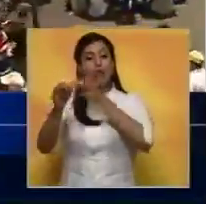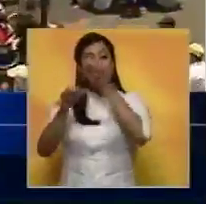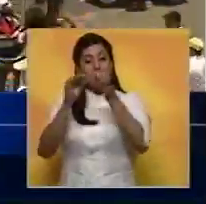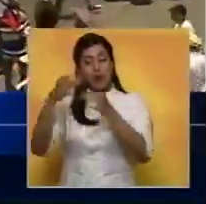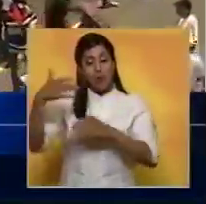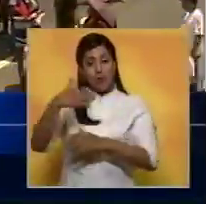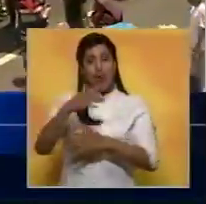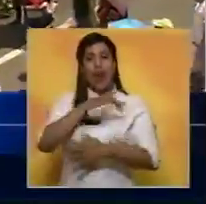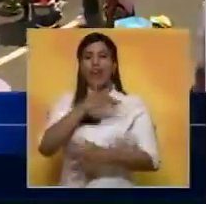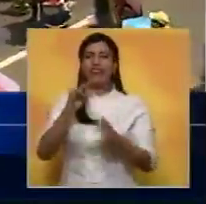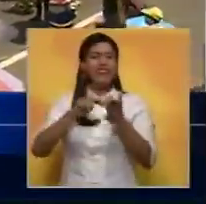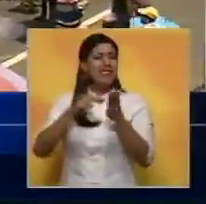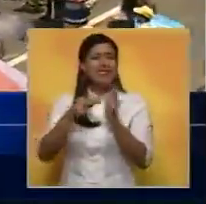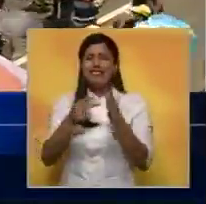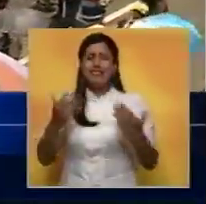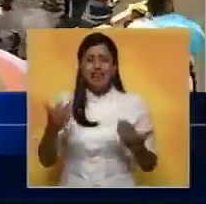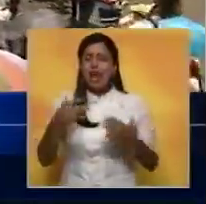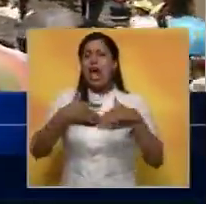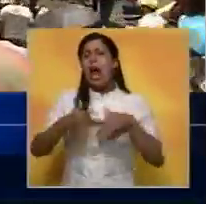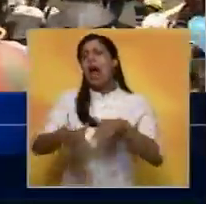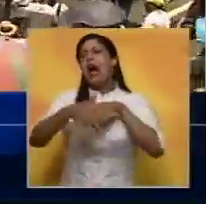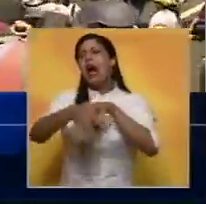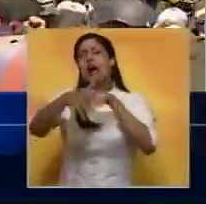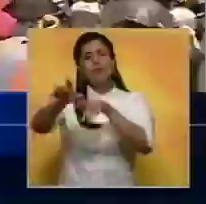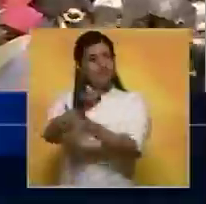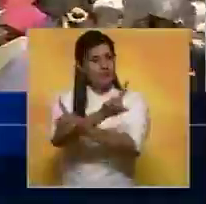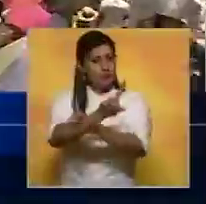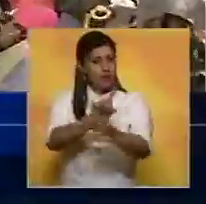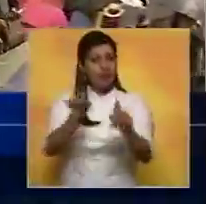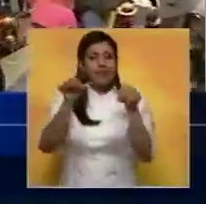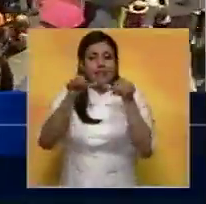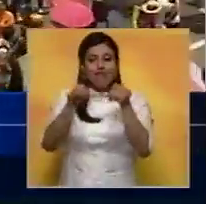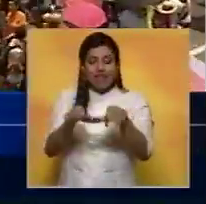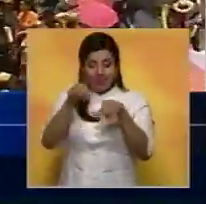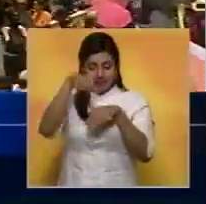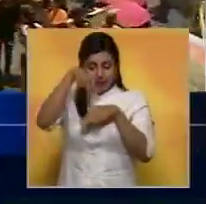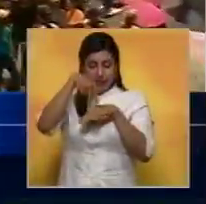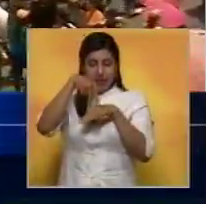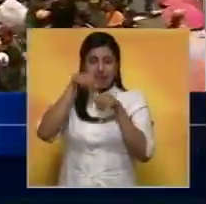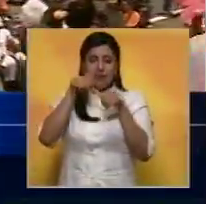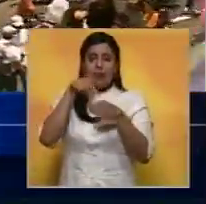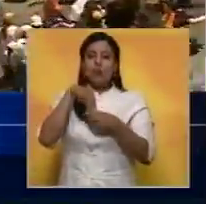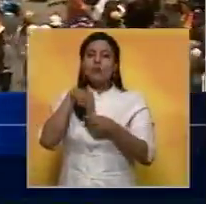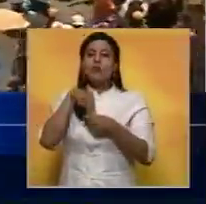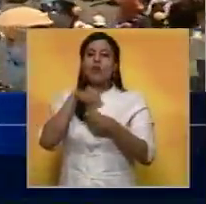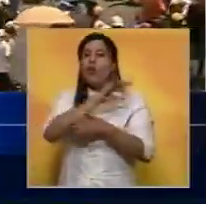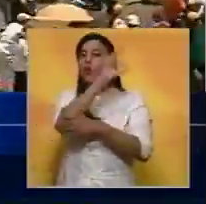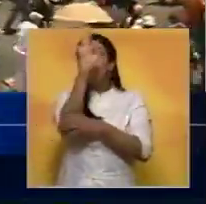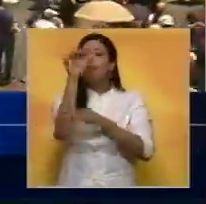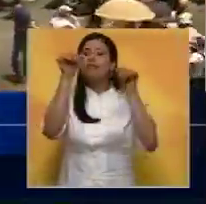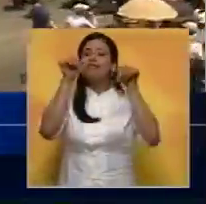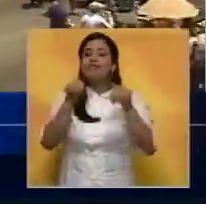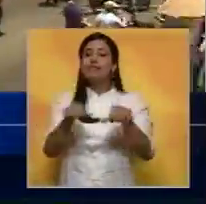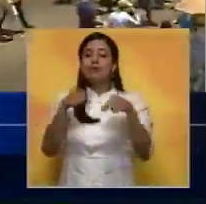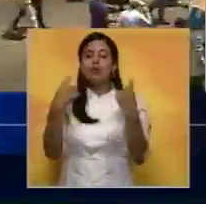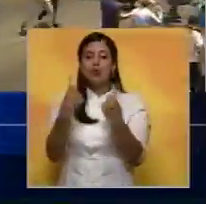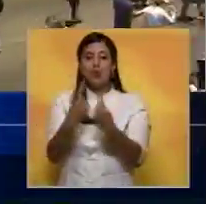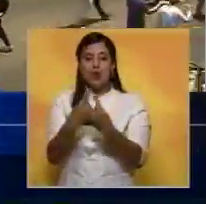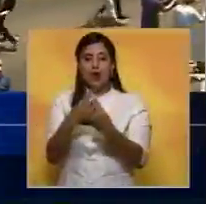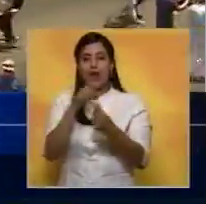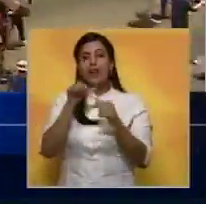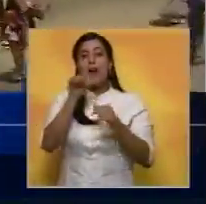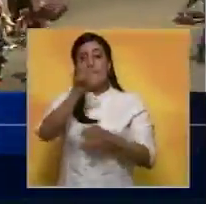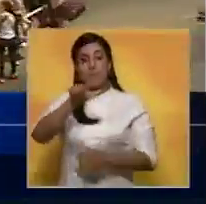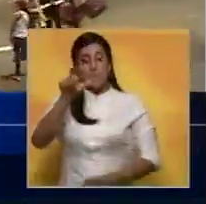que la actividad consiste no en marchar, sino en quedarse en un mismo sitio. Es un plantón, tal como lo denominaron,